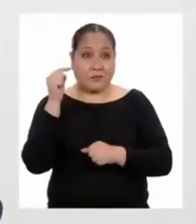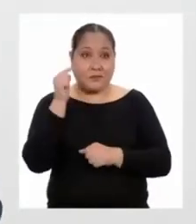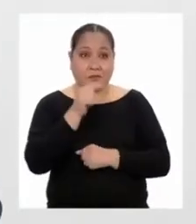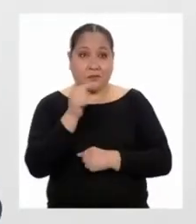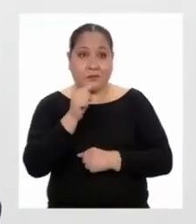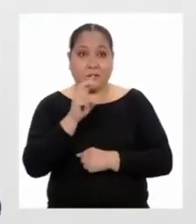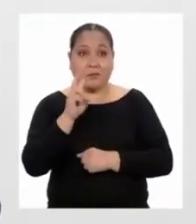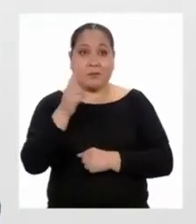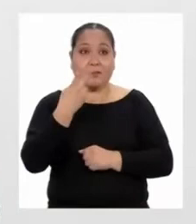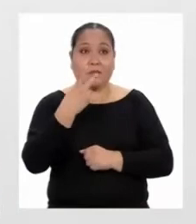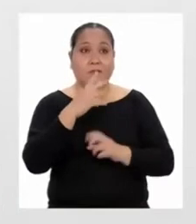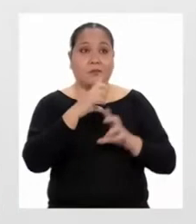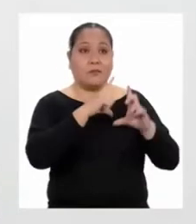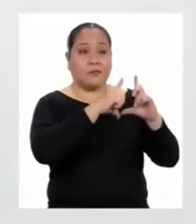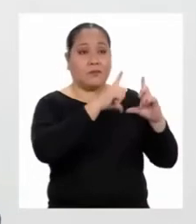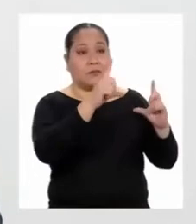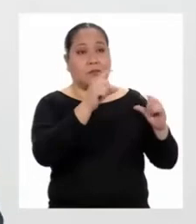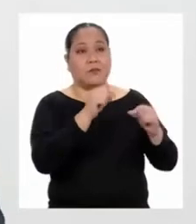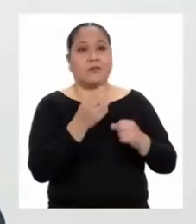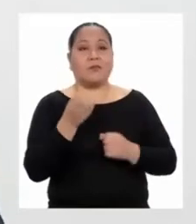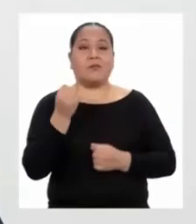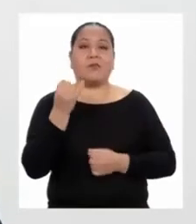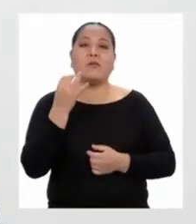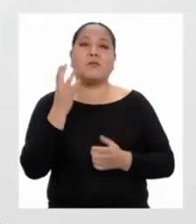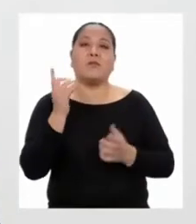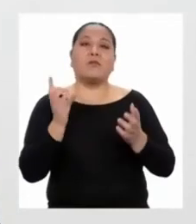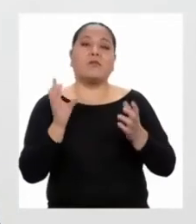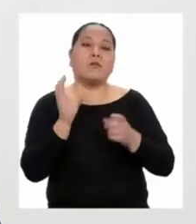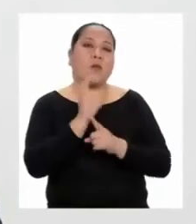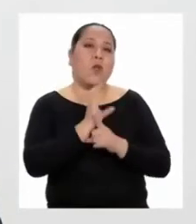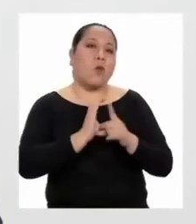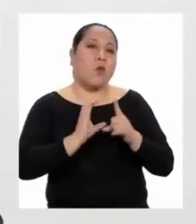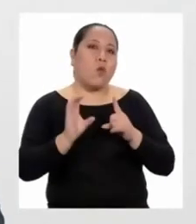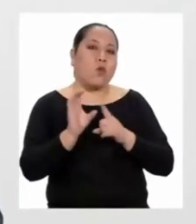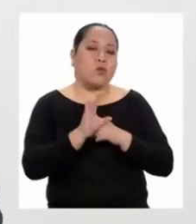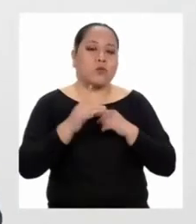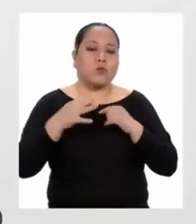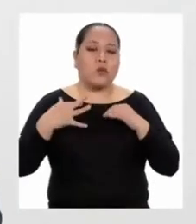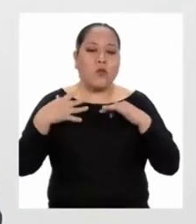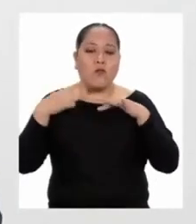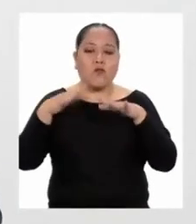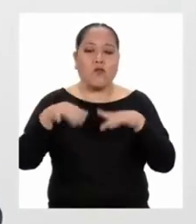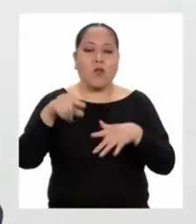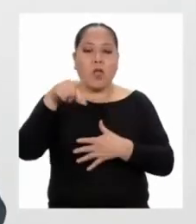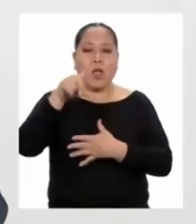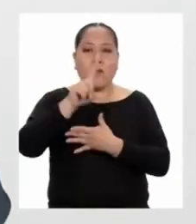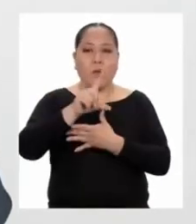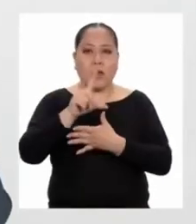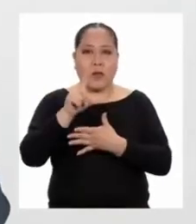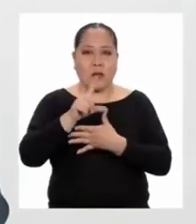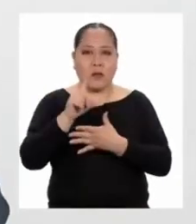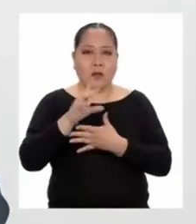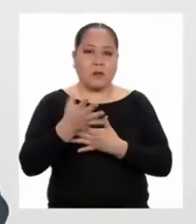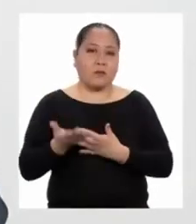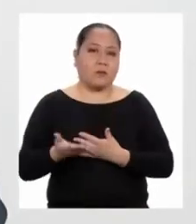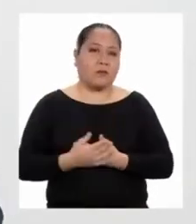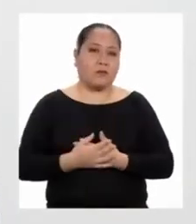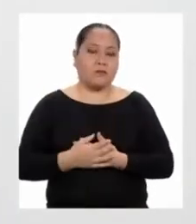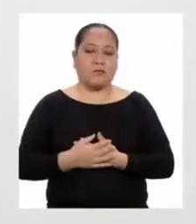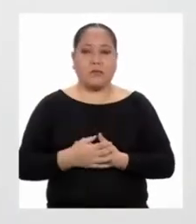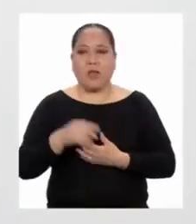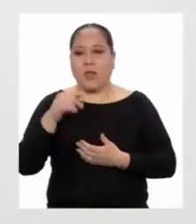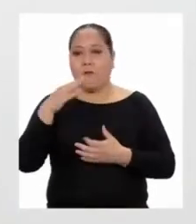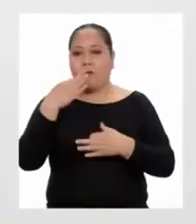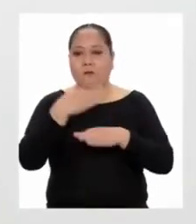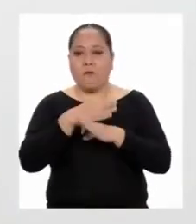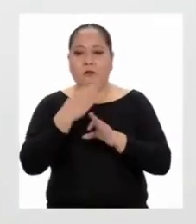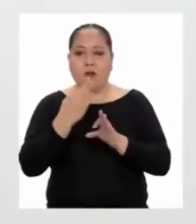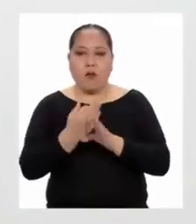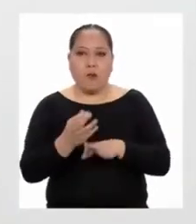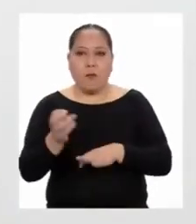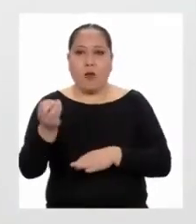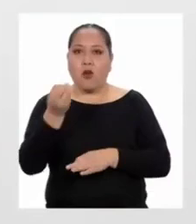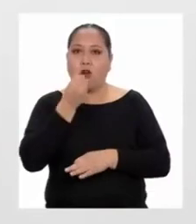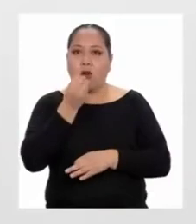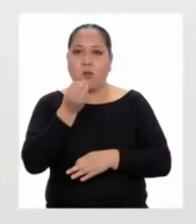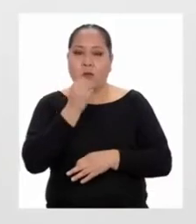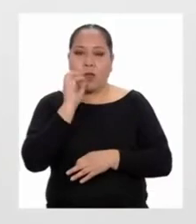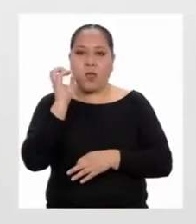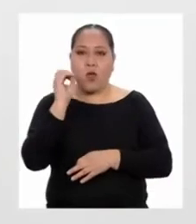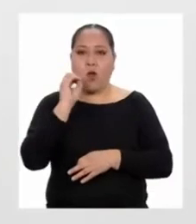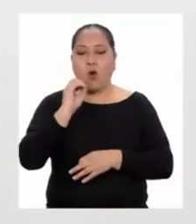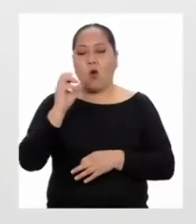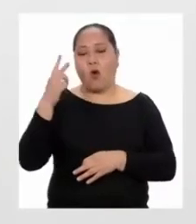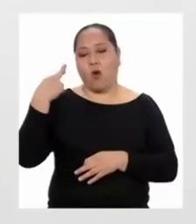segundo párrafo, hay culturas que han influido en América Latina, en estética, comida o